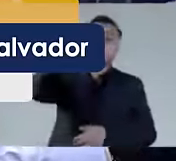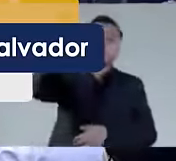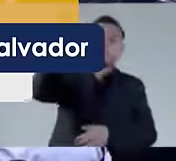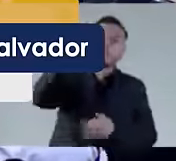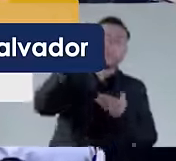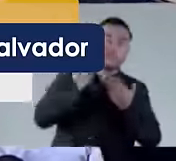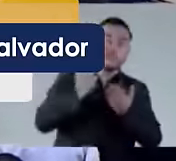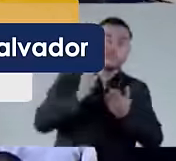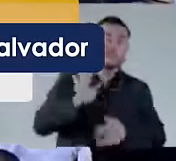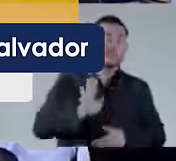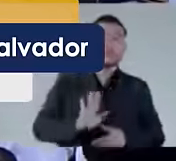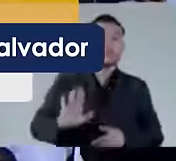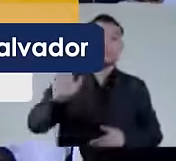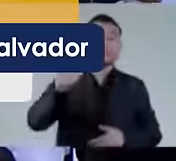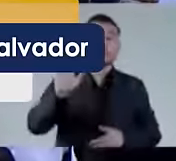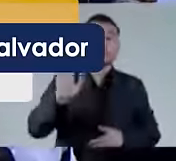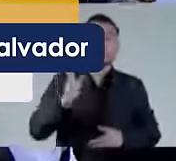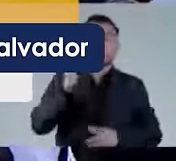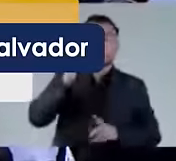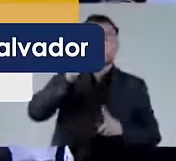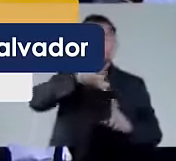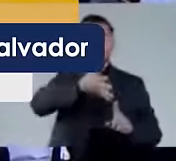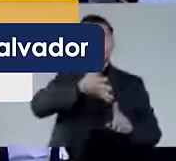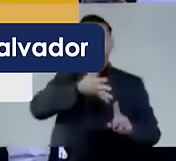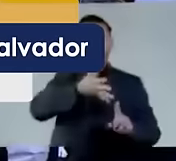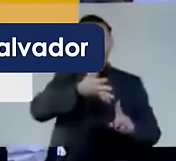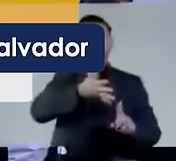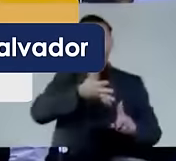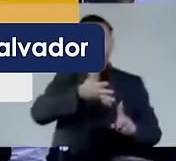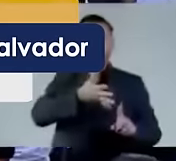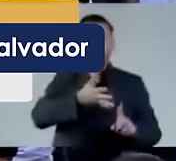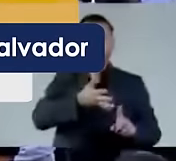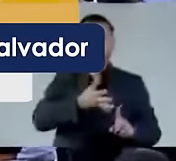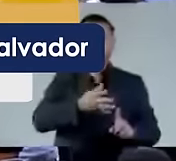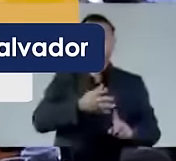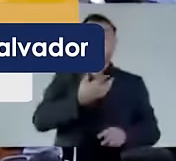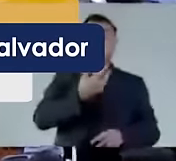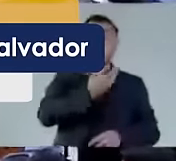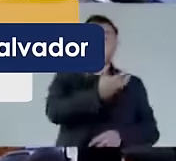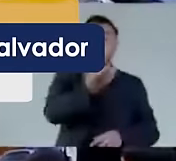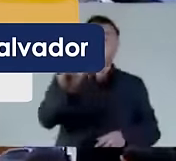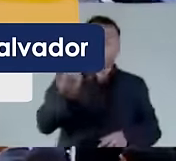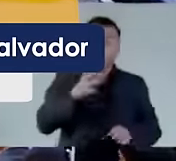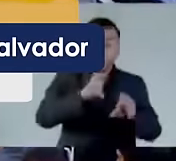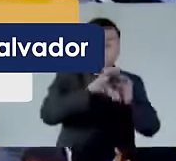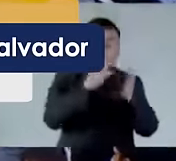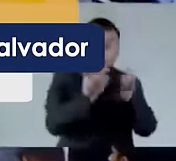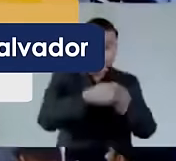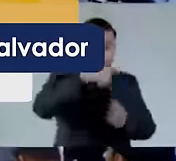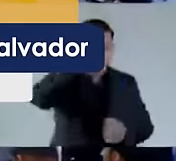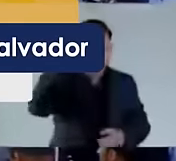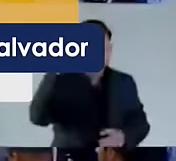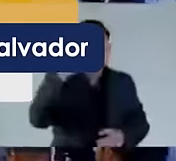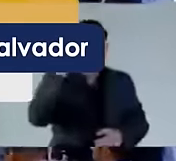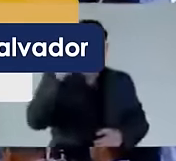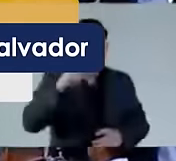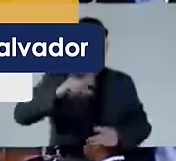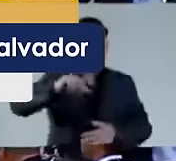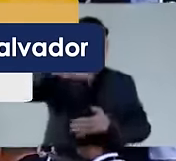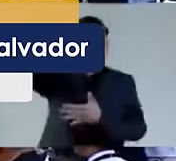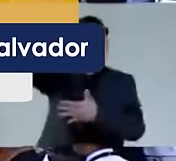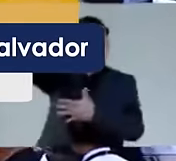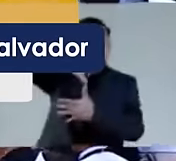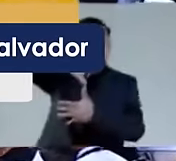dijo nunca te desamparado ni te dejaré bendice a todo el equipo para llevar a américa latina al